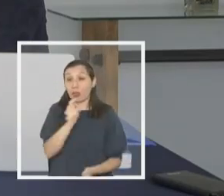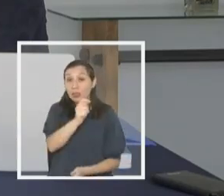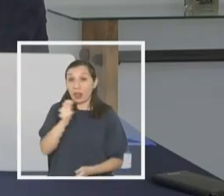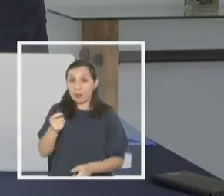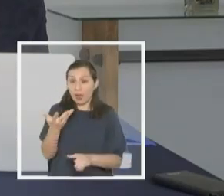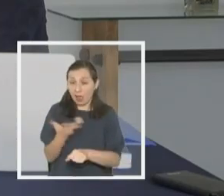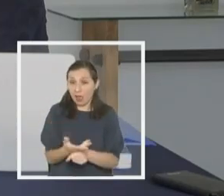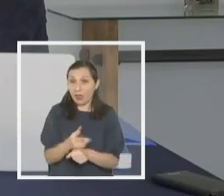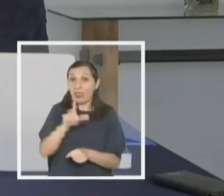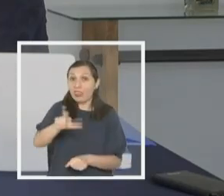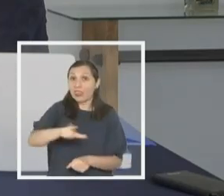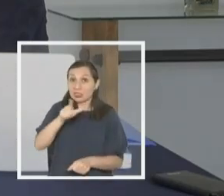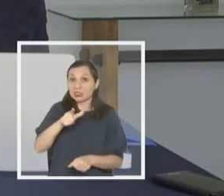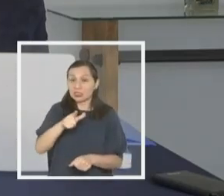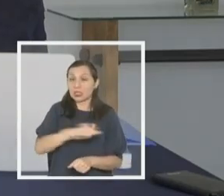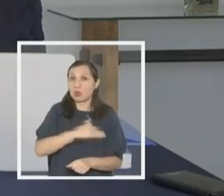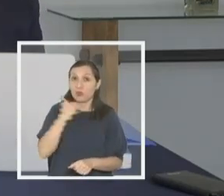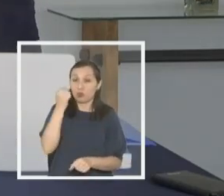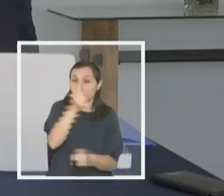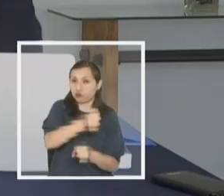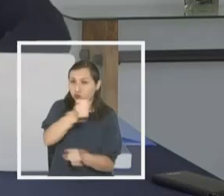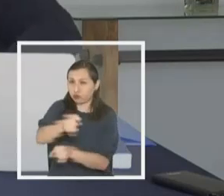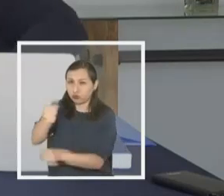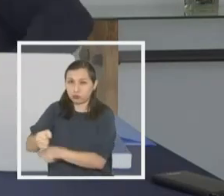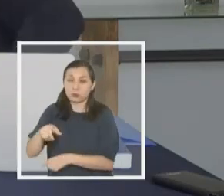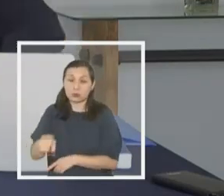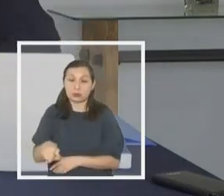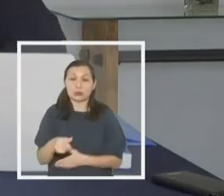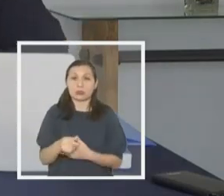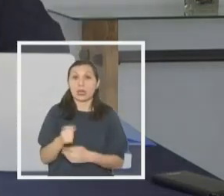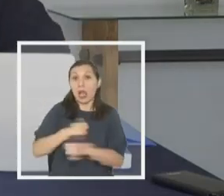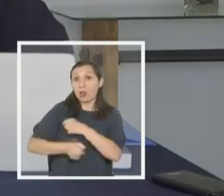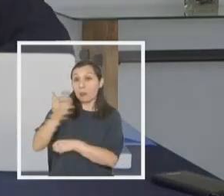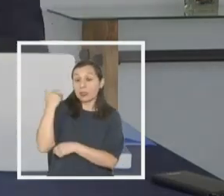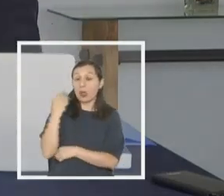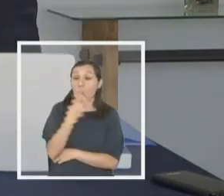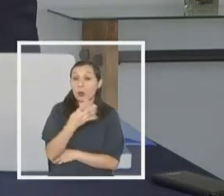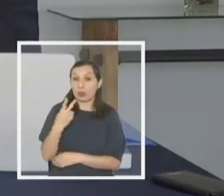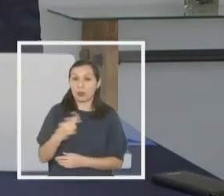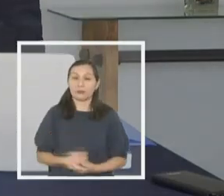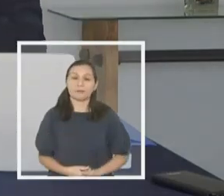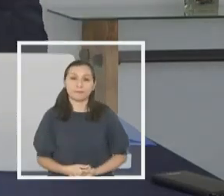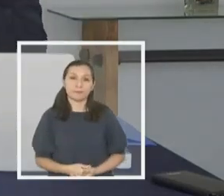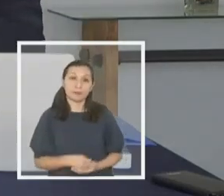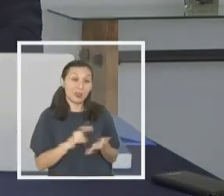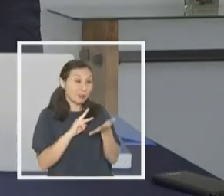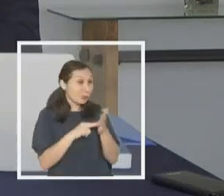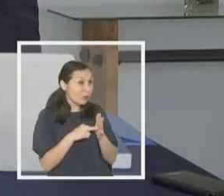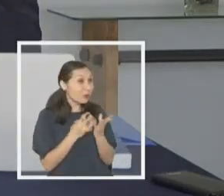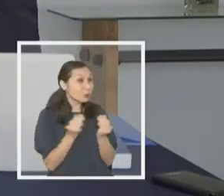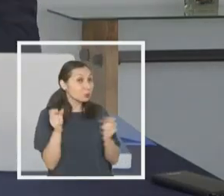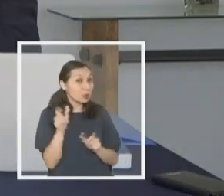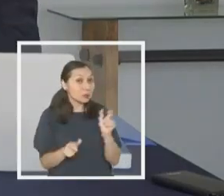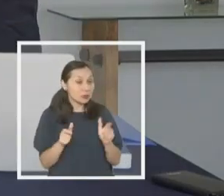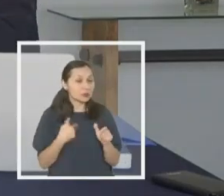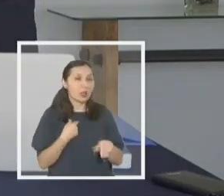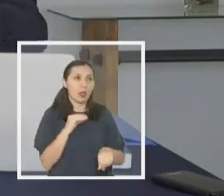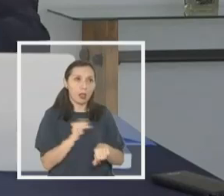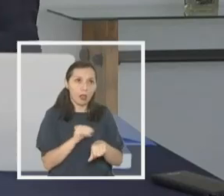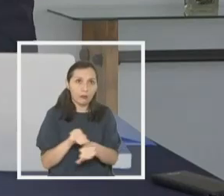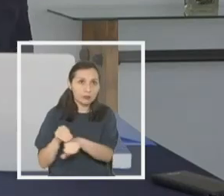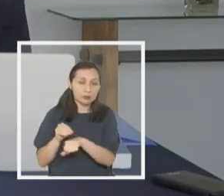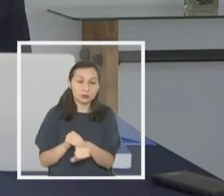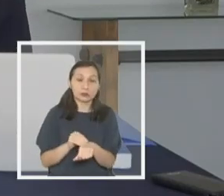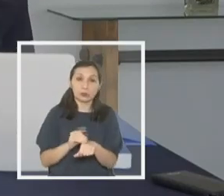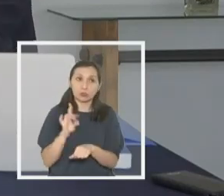fecha 17 homicidios. Sí. 17 homicidios, el año pasado hubo 42. El problema está en que hay muchas personas que están advirtiendo, y